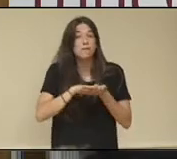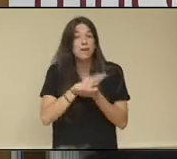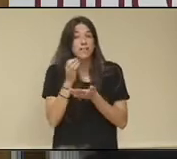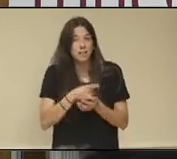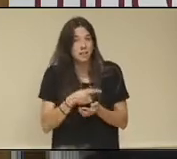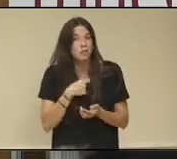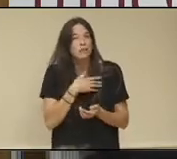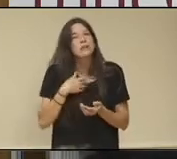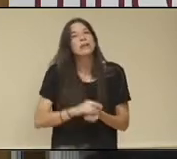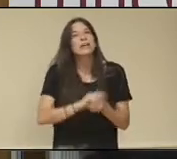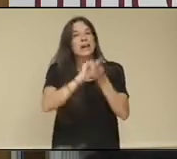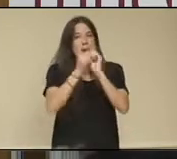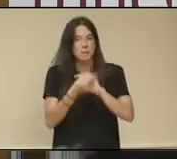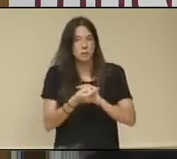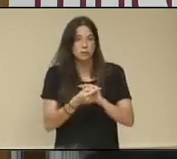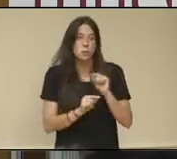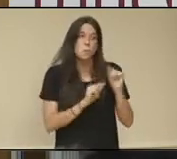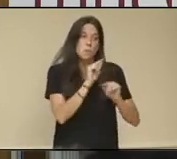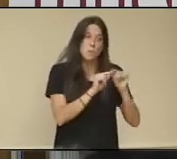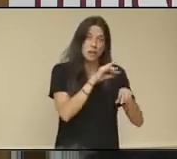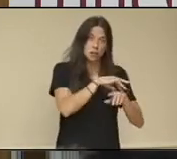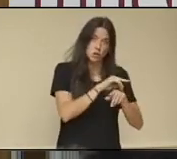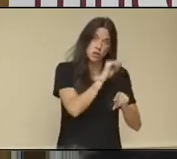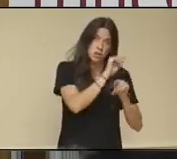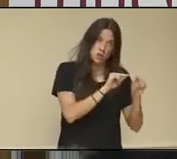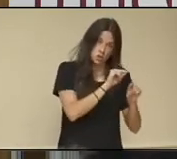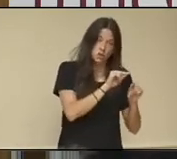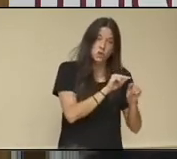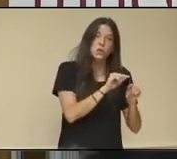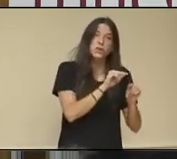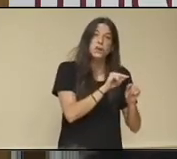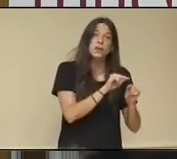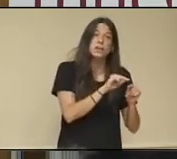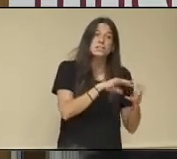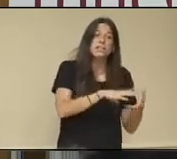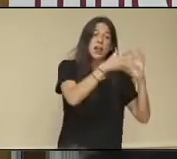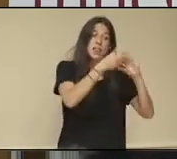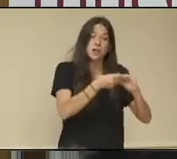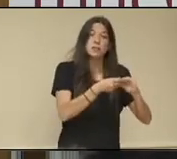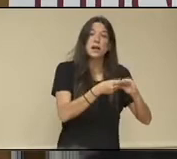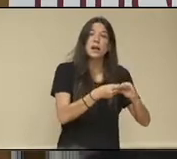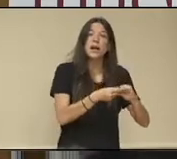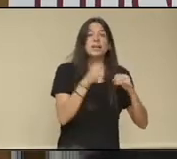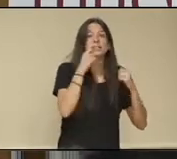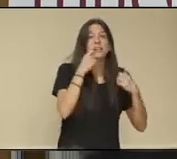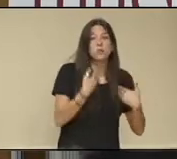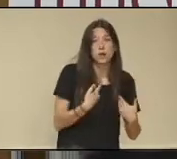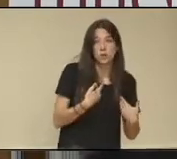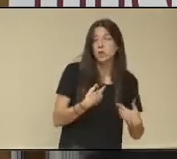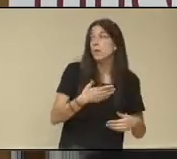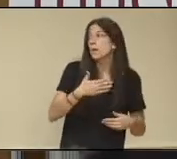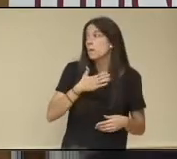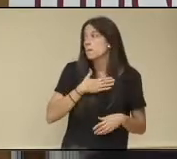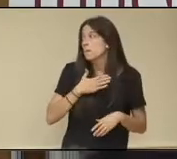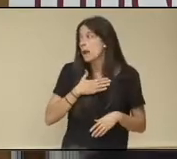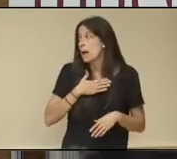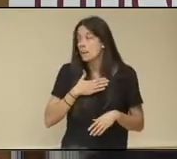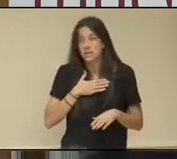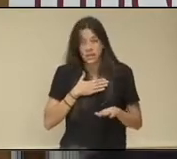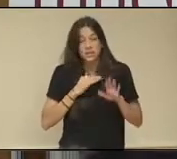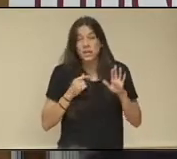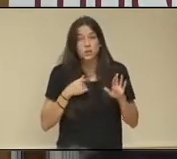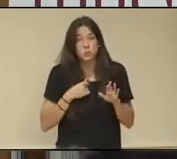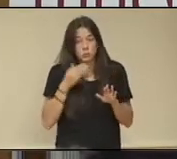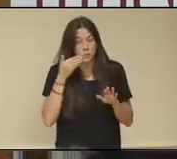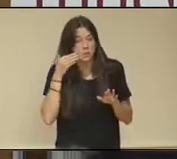a pasar de un patógeno que lo que se ha adaptado al ser humano es lentamente, para mí, es un privilegio hablar